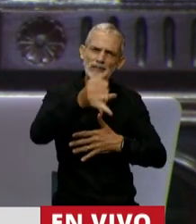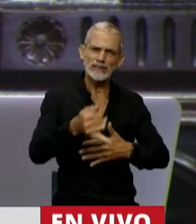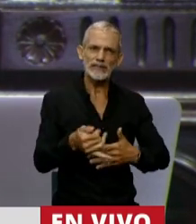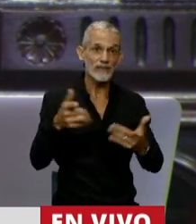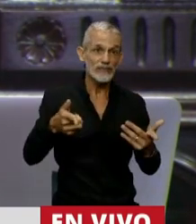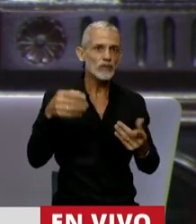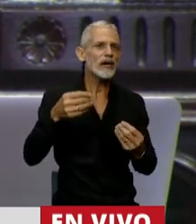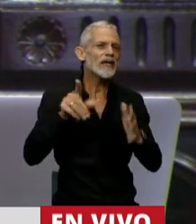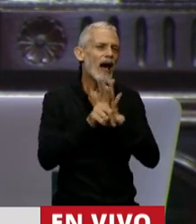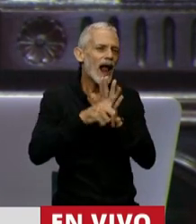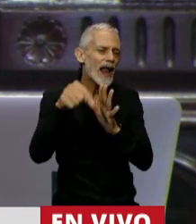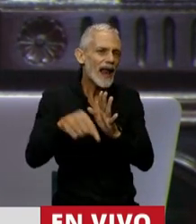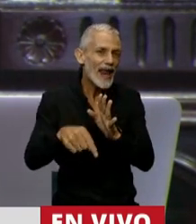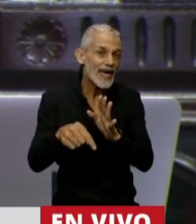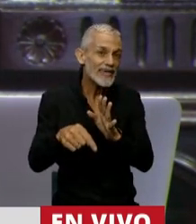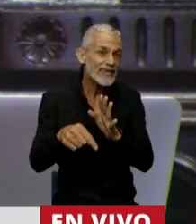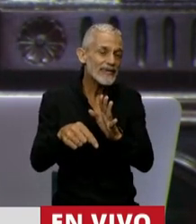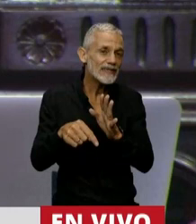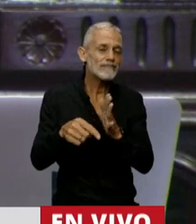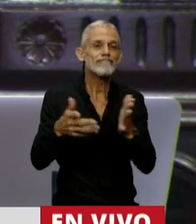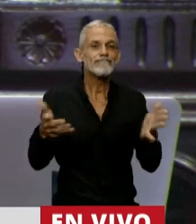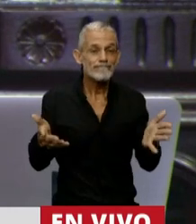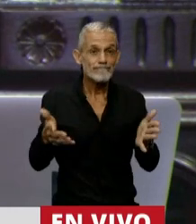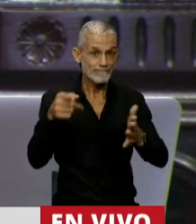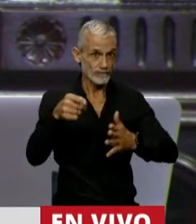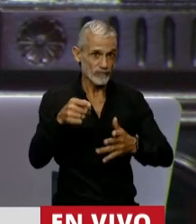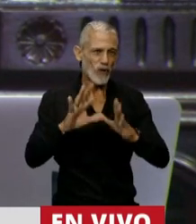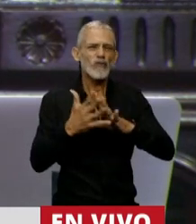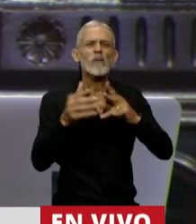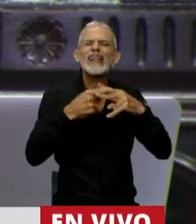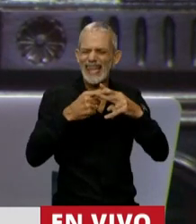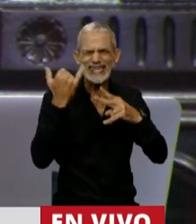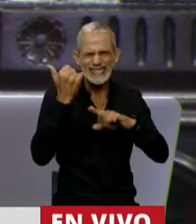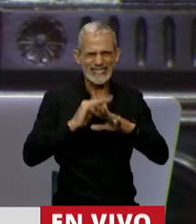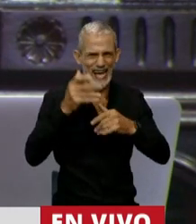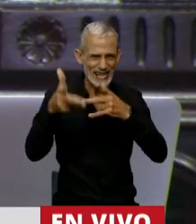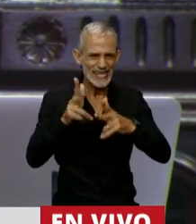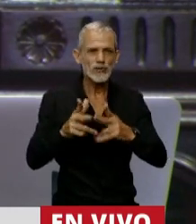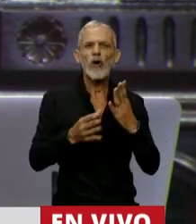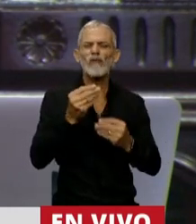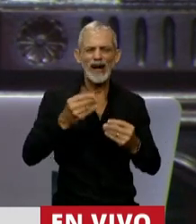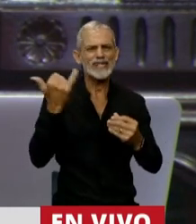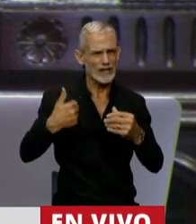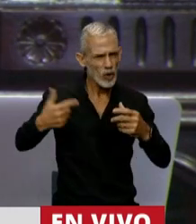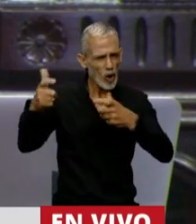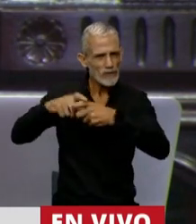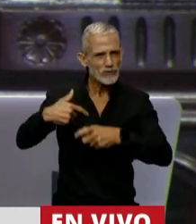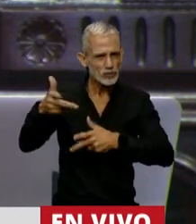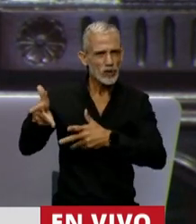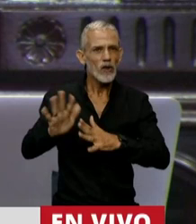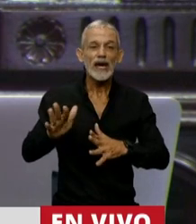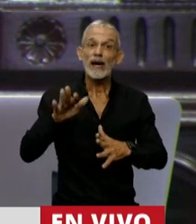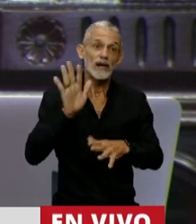juicio, convierte a esta ley, además de sus características técnicas que dije, las comenté en la Comisión de Presupuesto, en